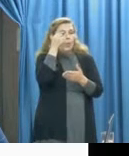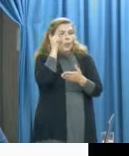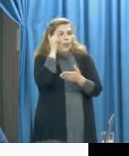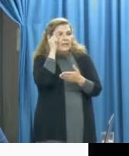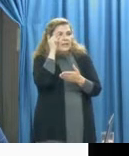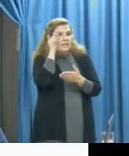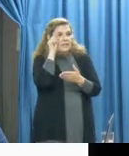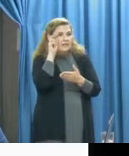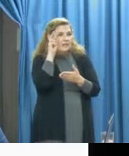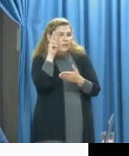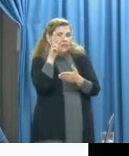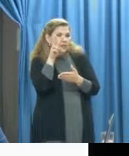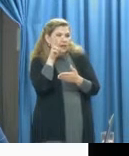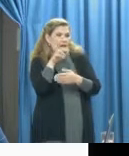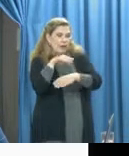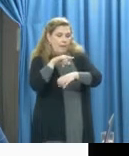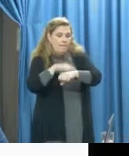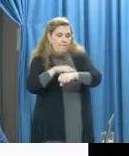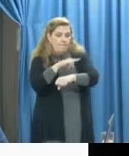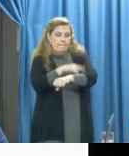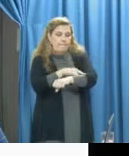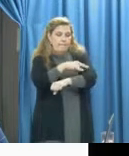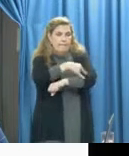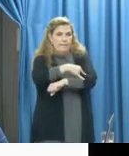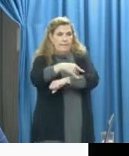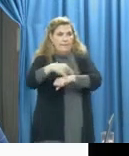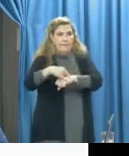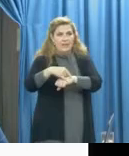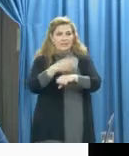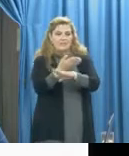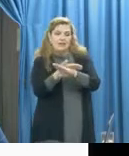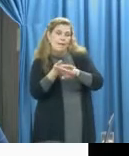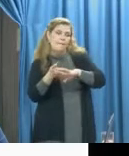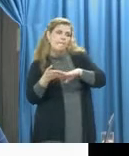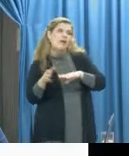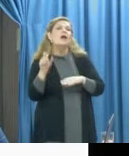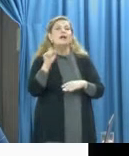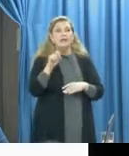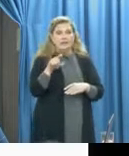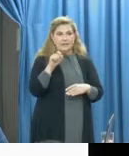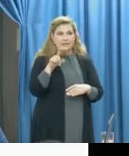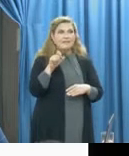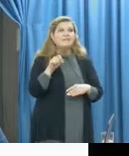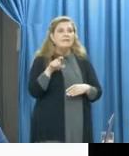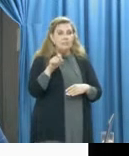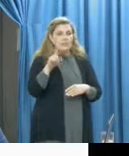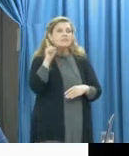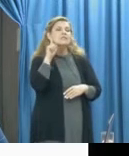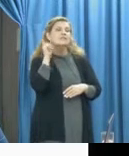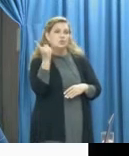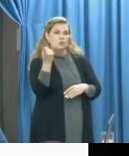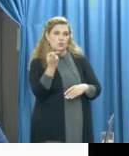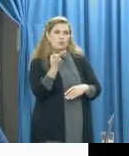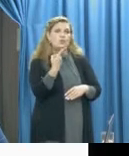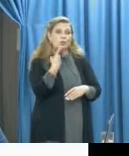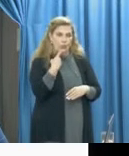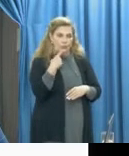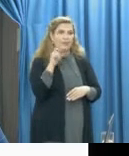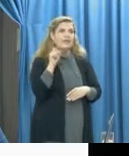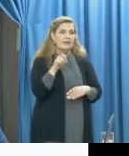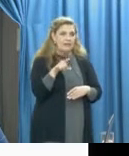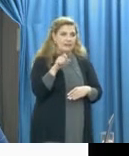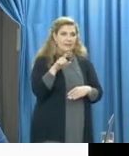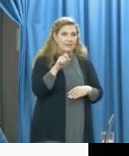ojo, manchas en la piel, manchas blancas en la piel también. Les decía, sordera neurosensorial, a